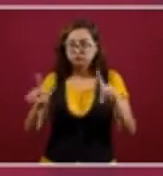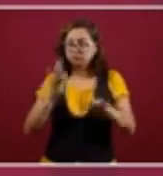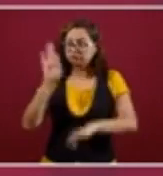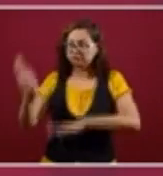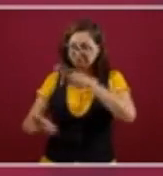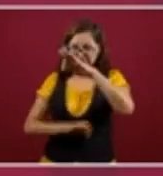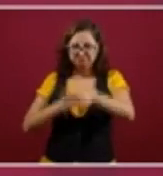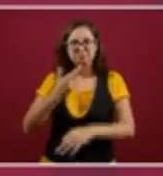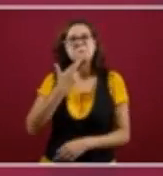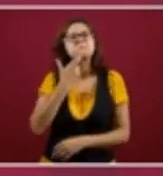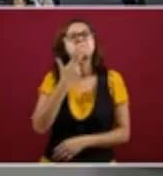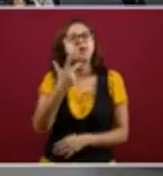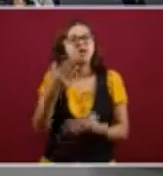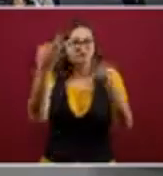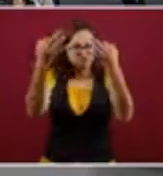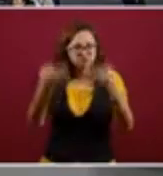salud.